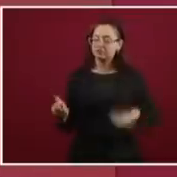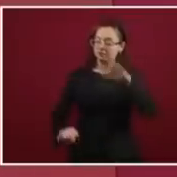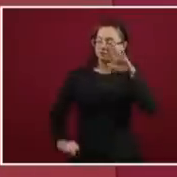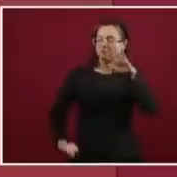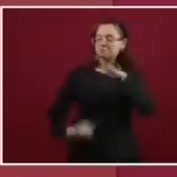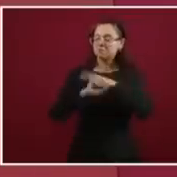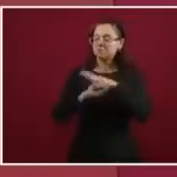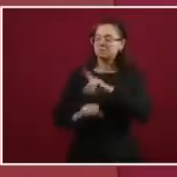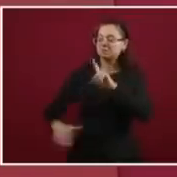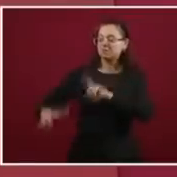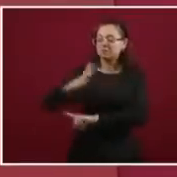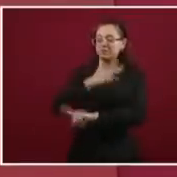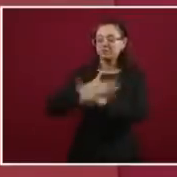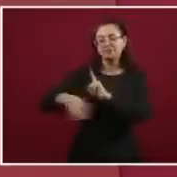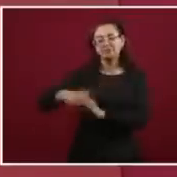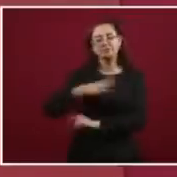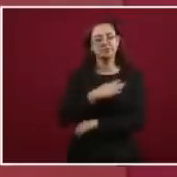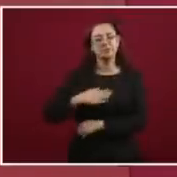pero también